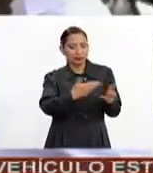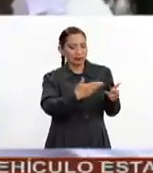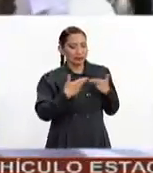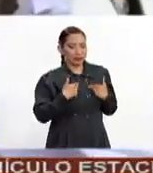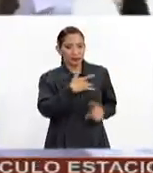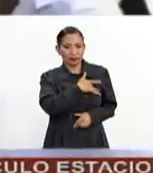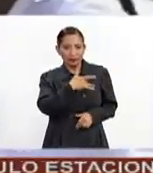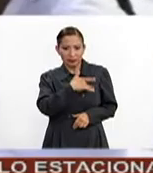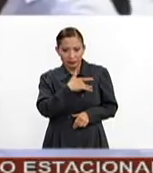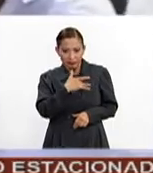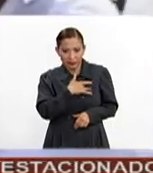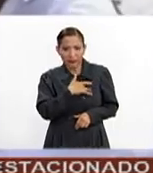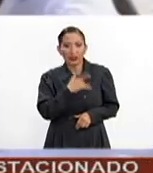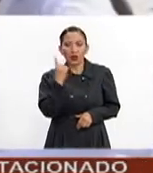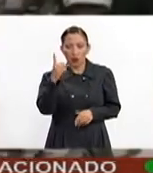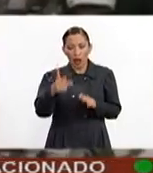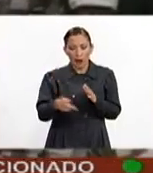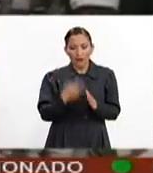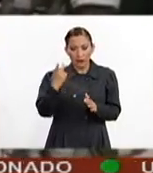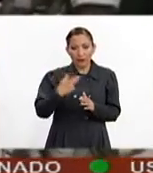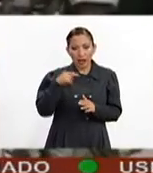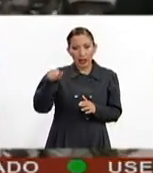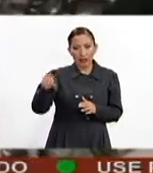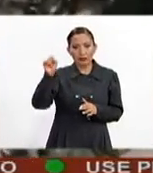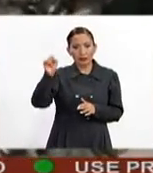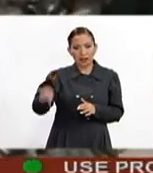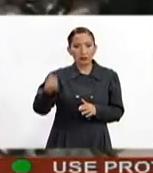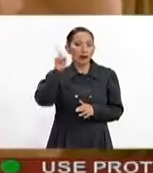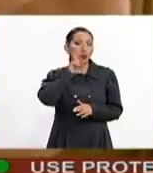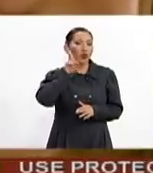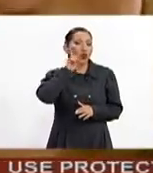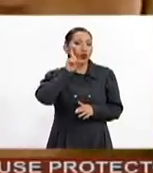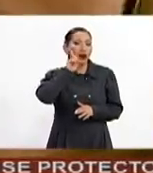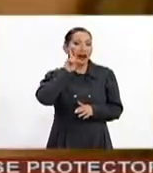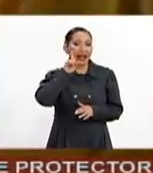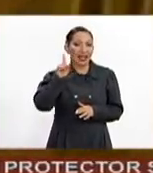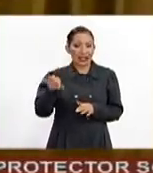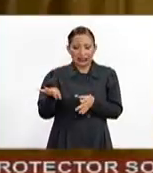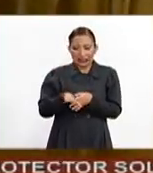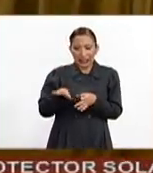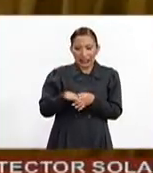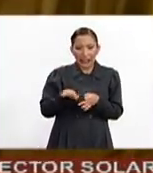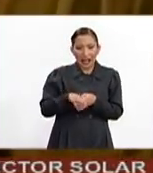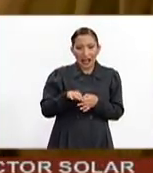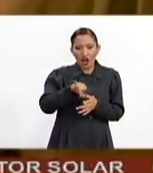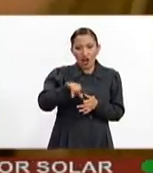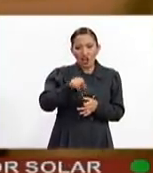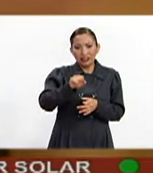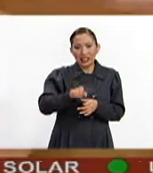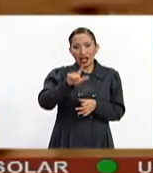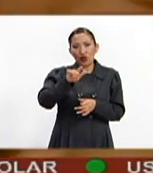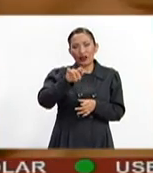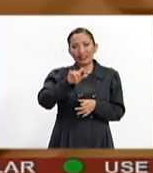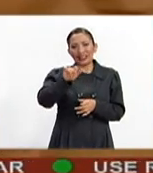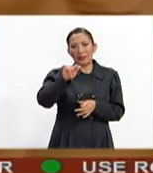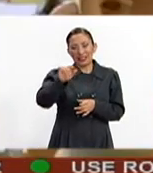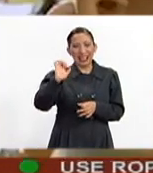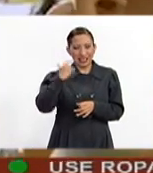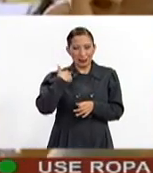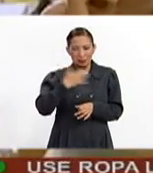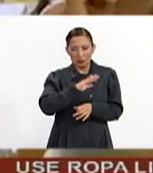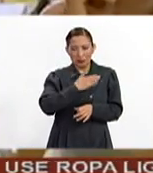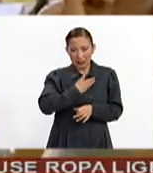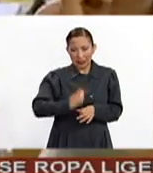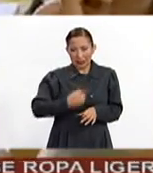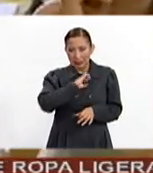del corazón. De hecho, en alguna ocasión, la propia exministra y muy cercana a José Luis Rodríguez Zapatero, expresidente de